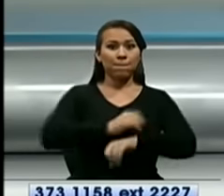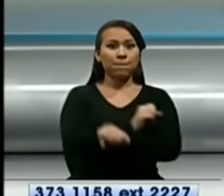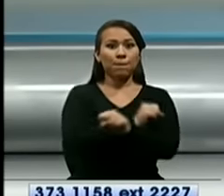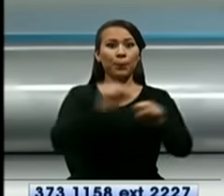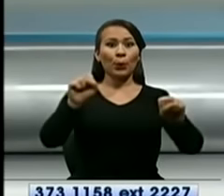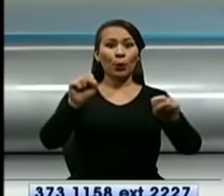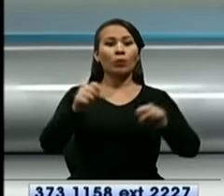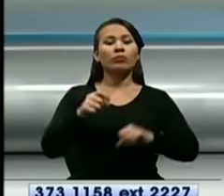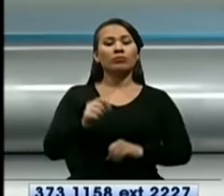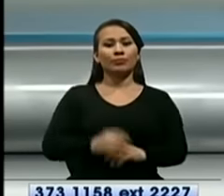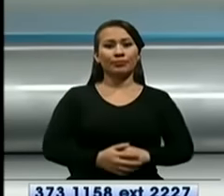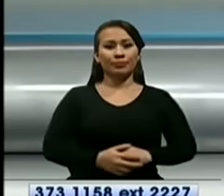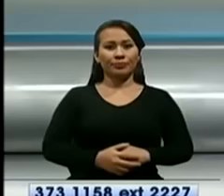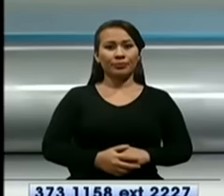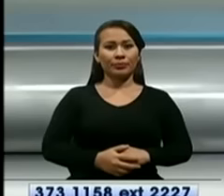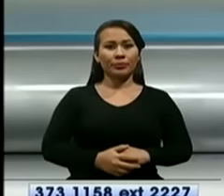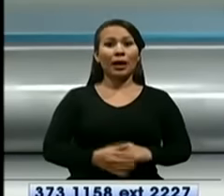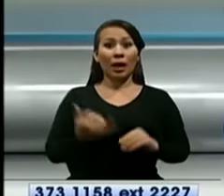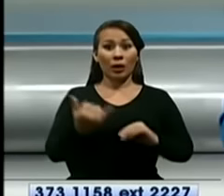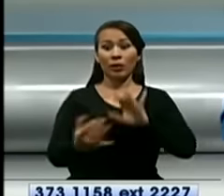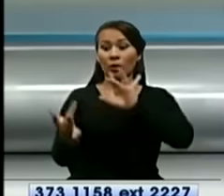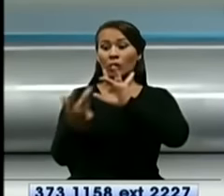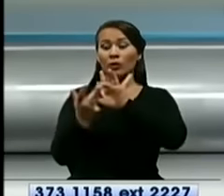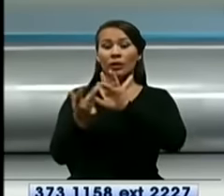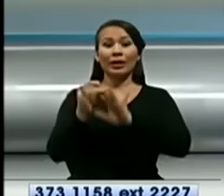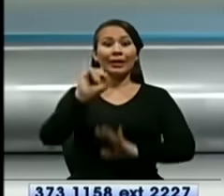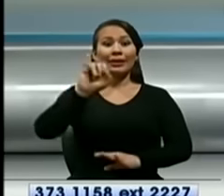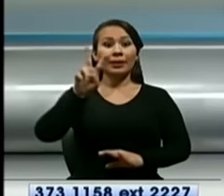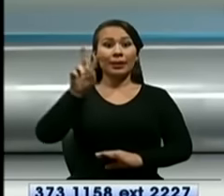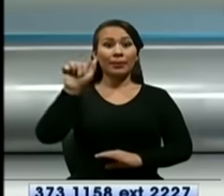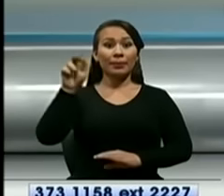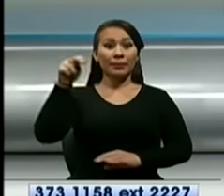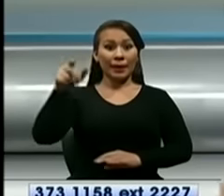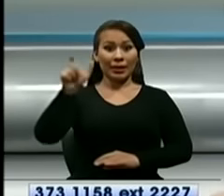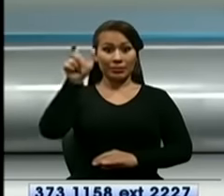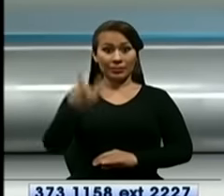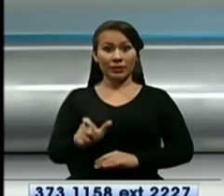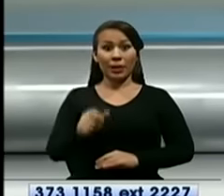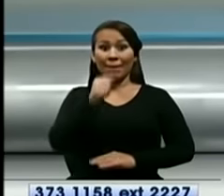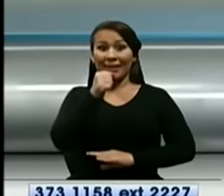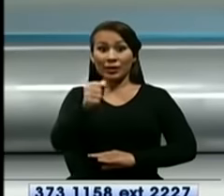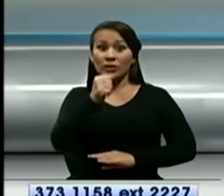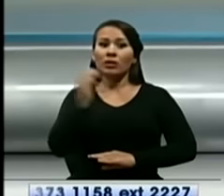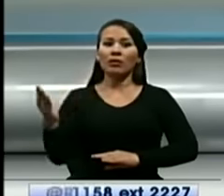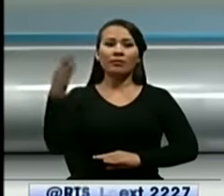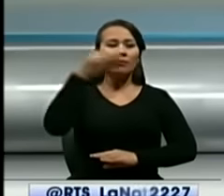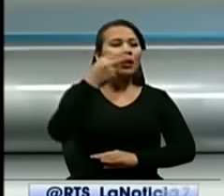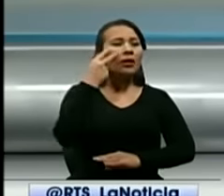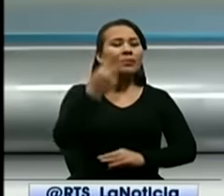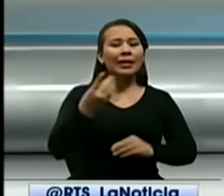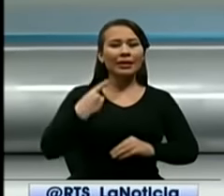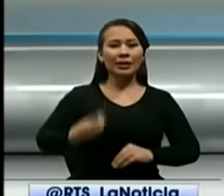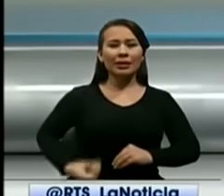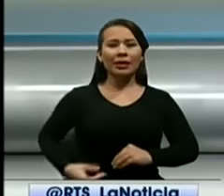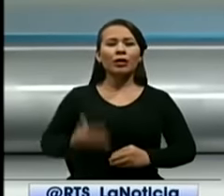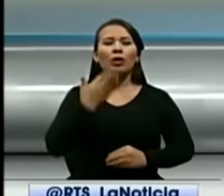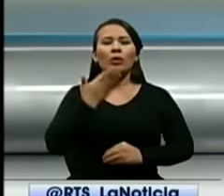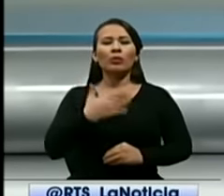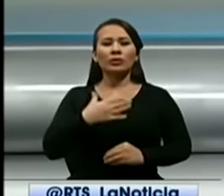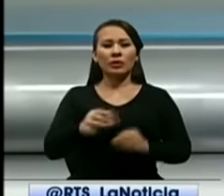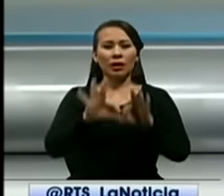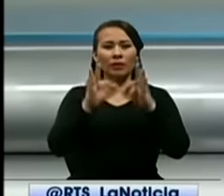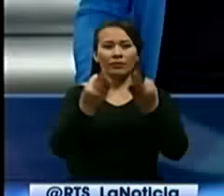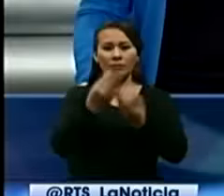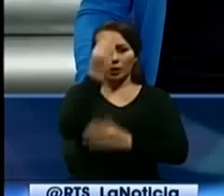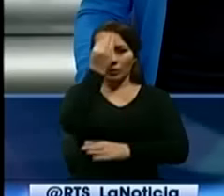amazónica ecuatoriana. Hacemos contacto con Iván Casamen, que está en el sitio para brindarnos más detalles. Adelante, Iván, te escuchamos.